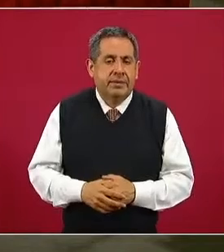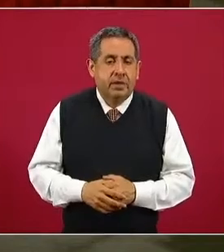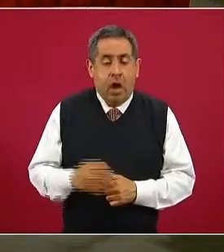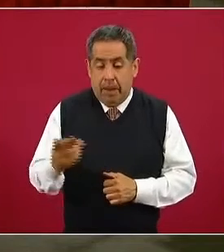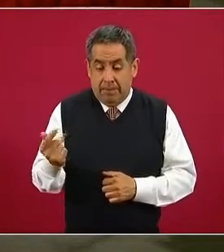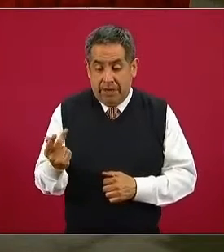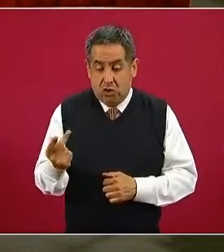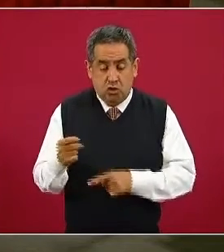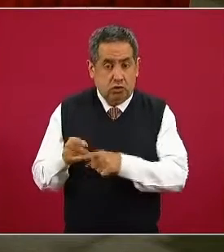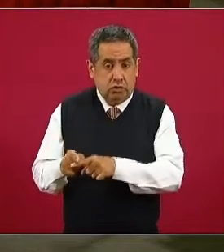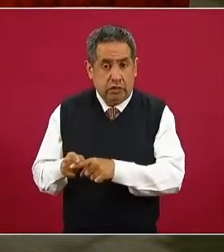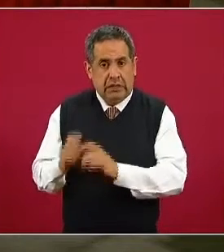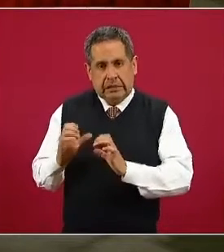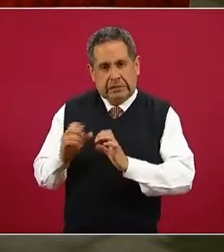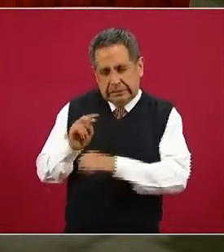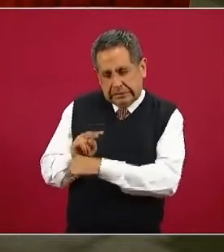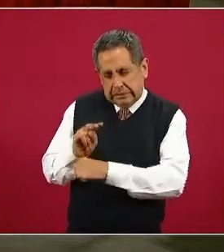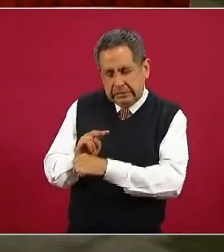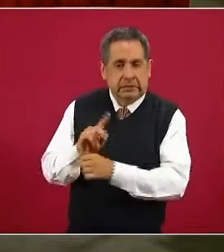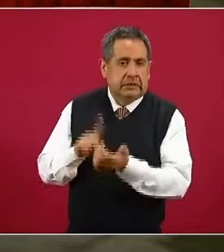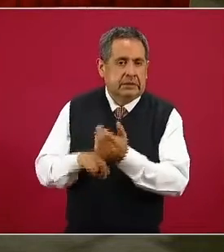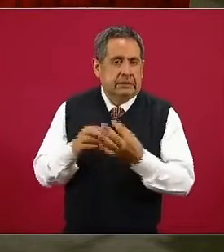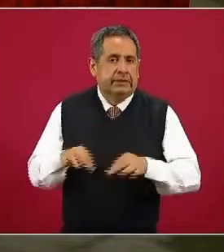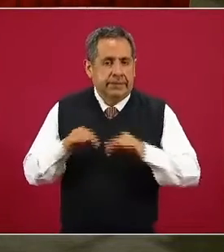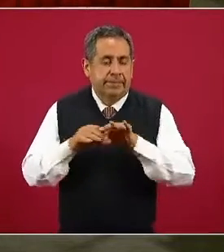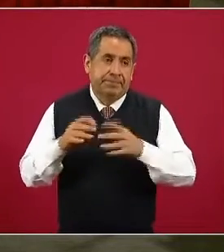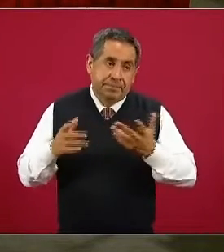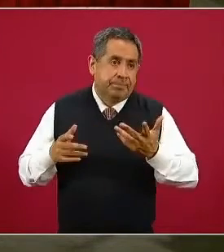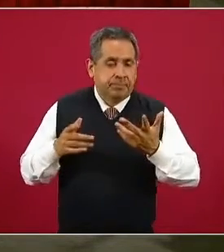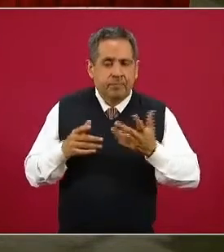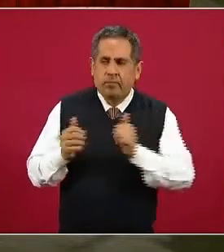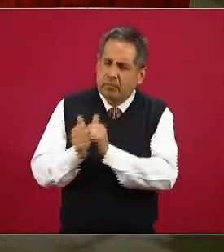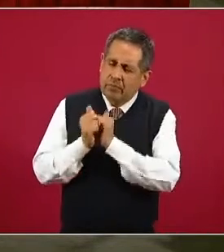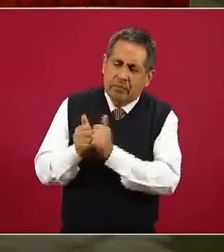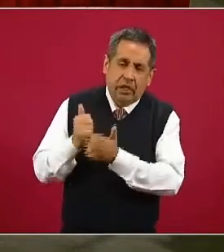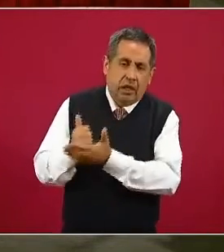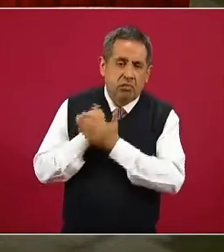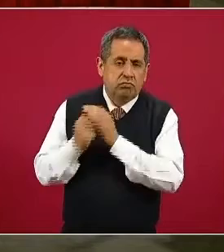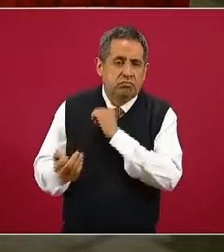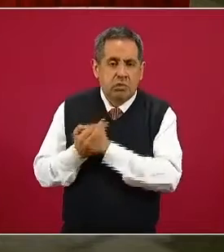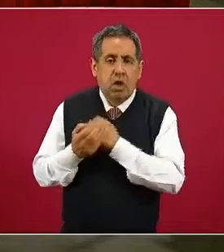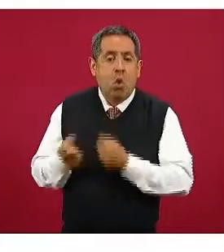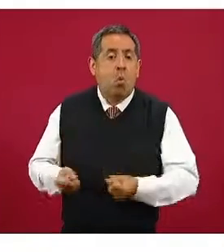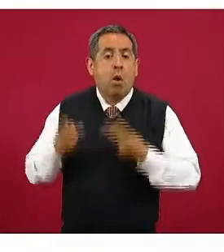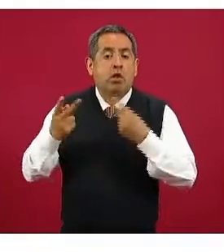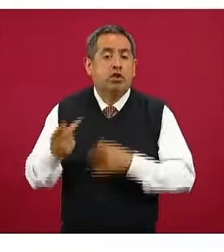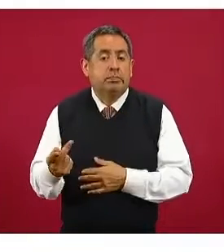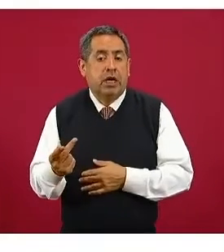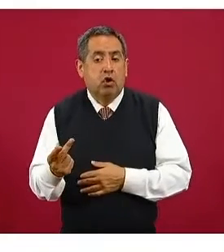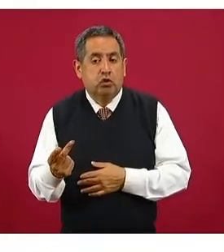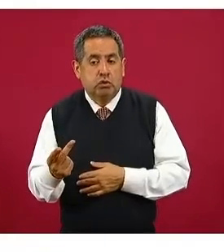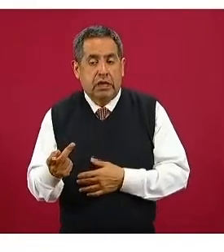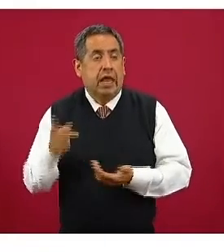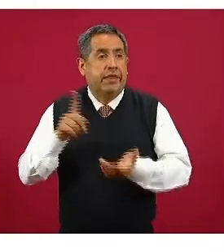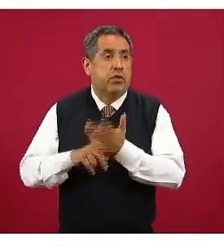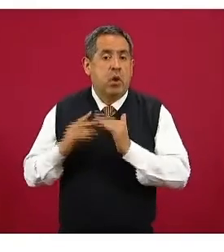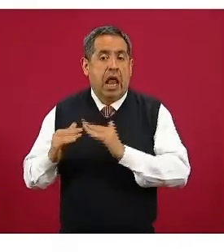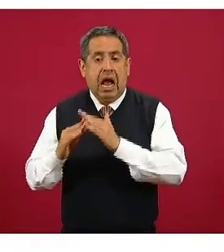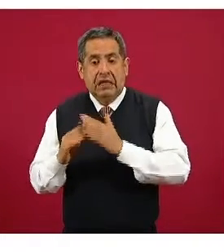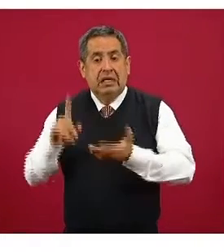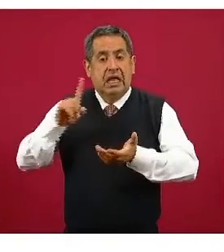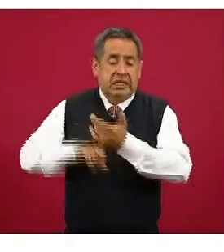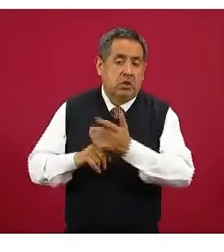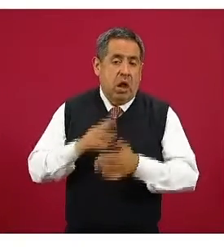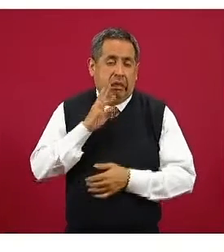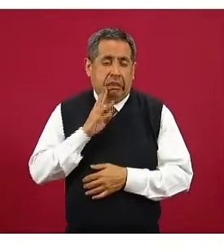perros también tenemos un sistema de vigilancia y ahí es donde tenemos una gran colaboración para ver cuántos perros domésticos pueden tener